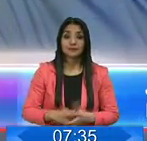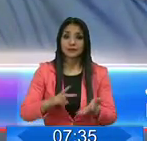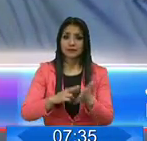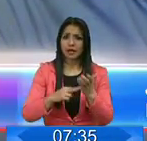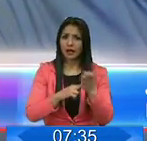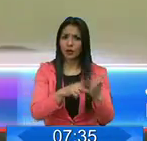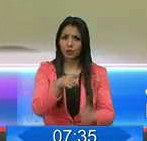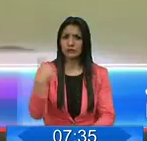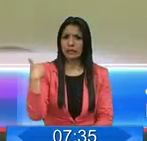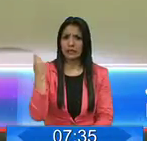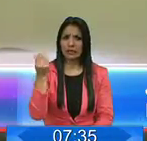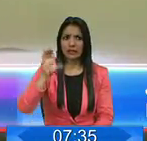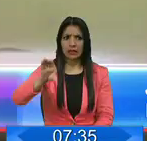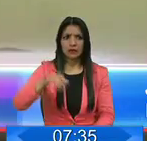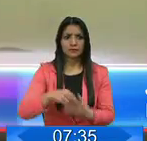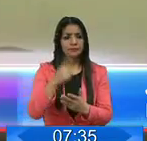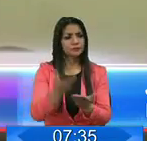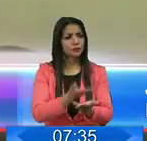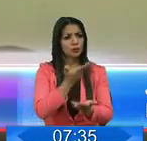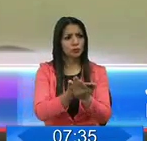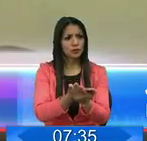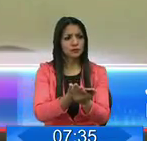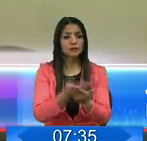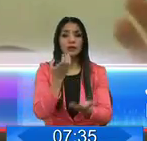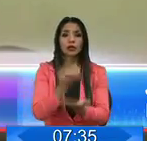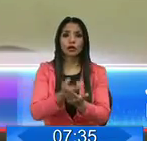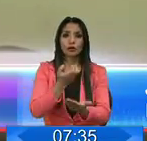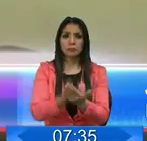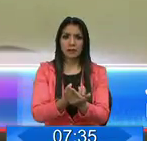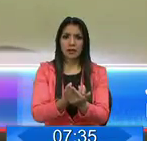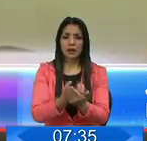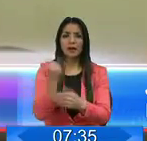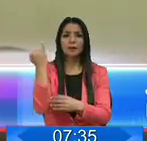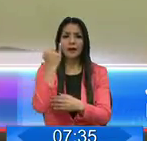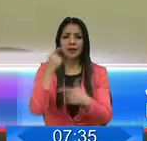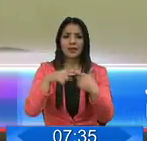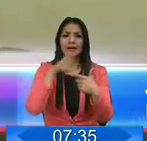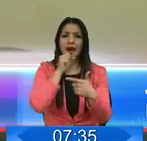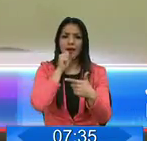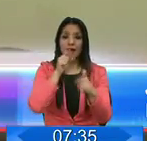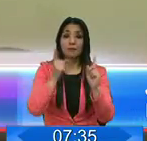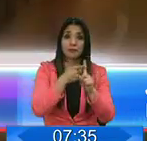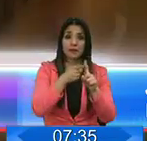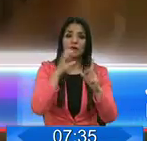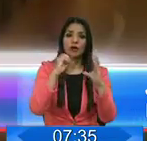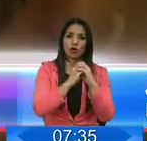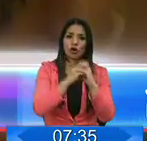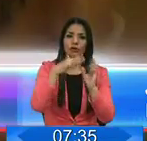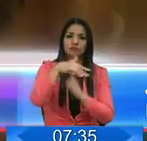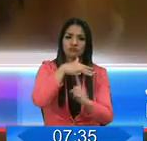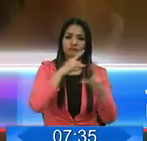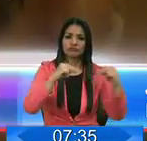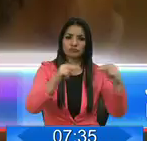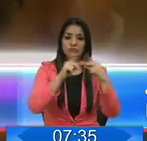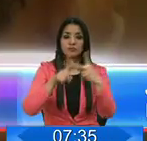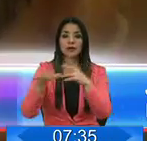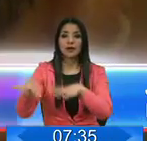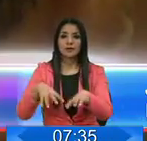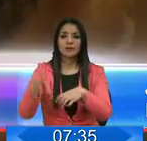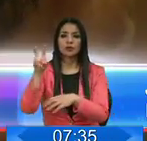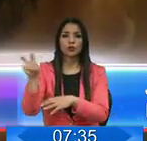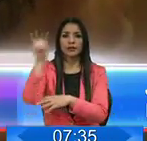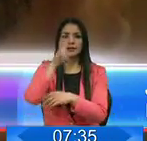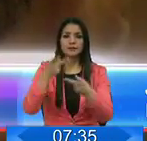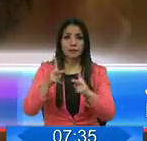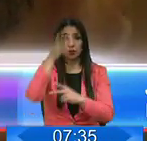existen. Ustedes plantean aplicar la economía verde y naranja, en el primer caso la preservación ecológica y en el segundo actividades turísticas y también